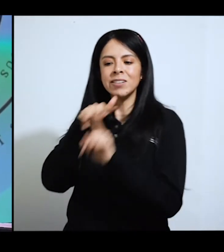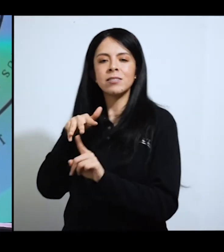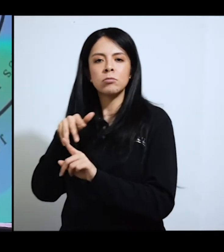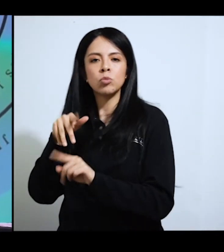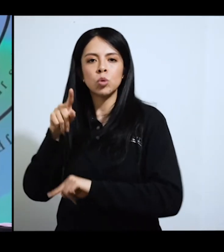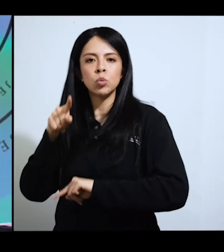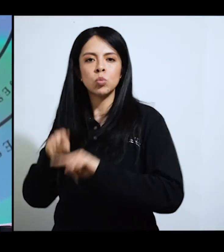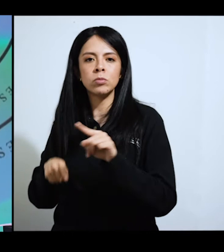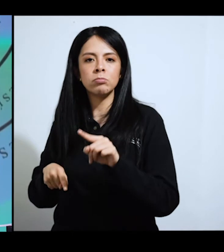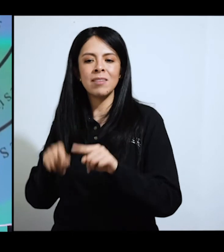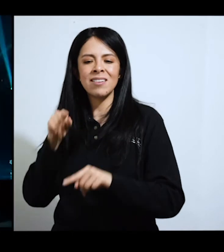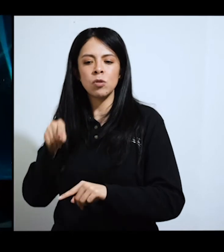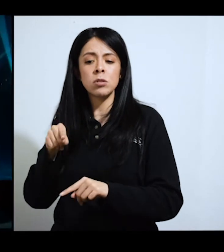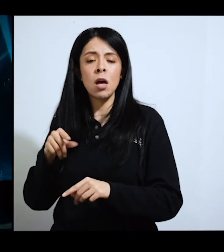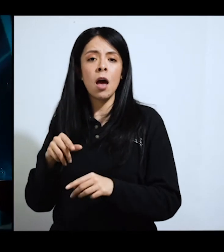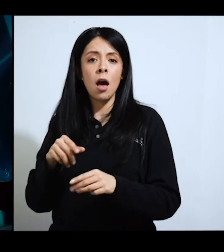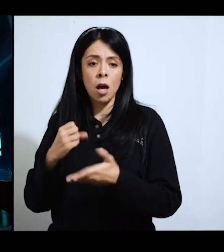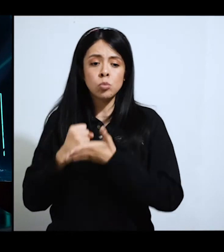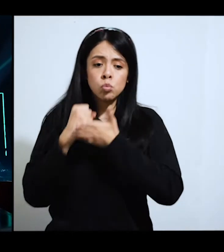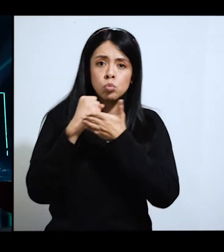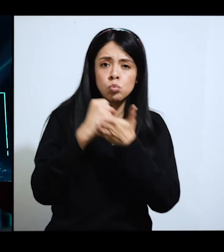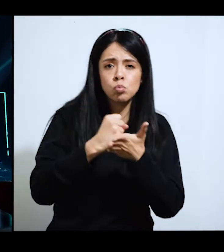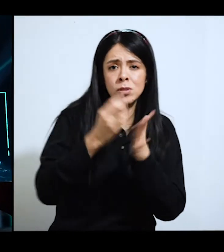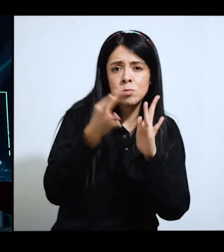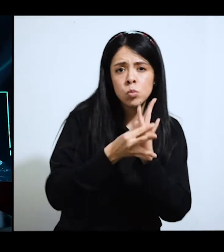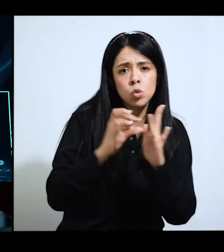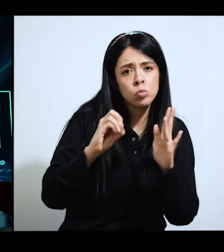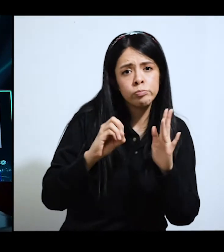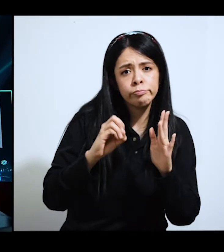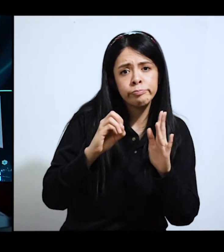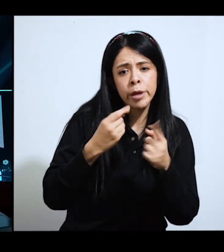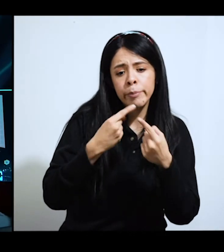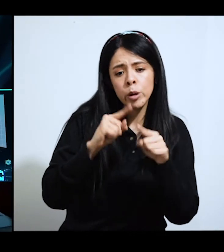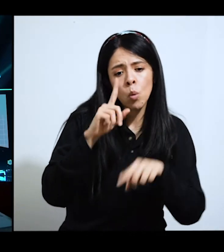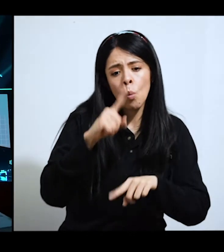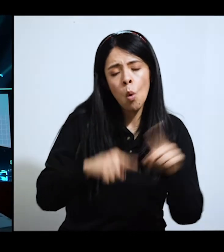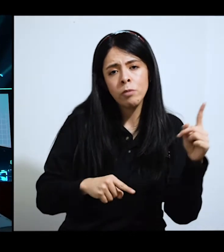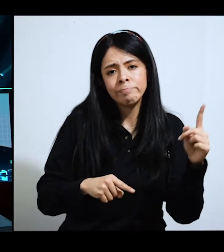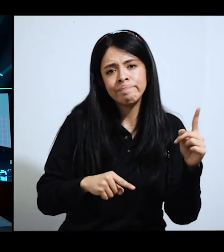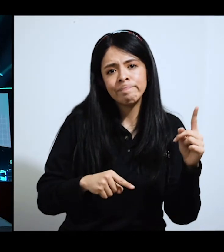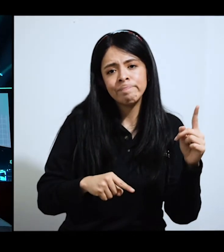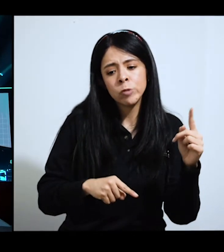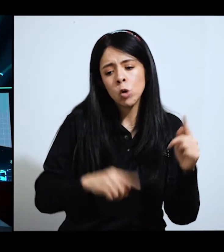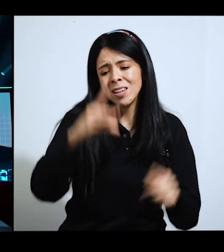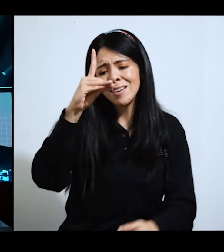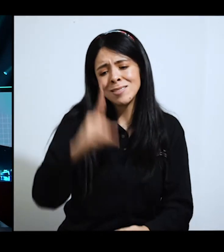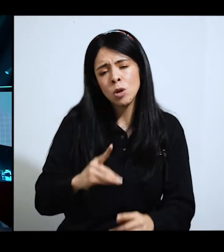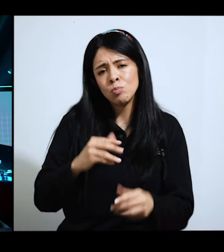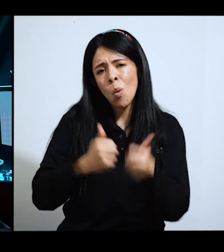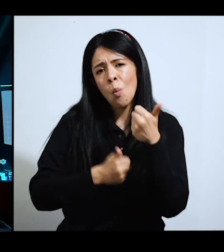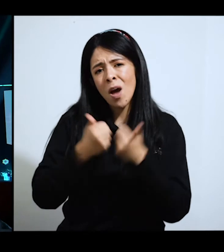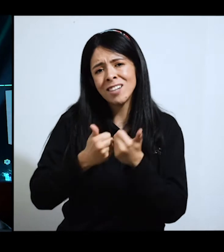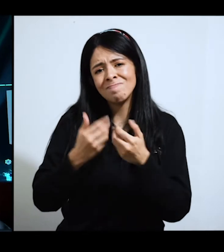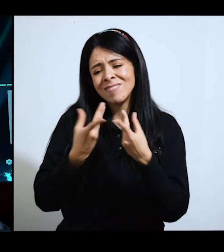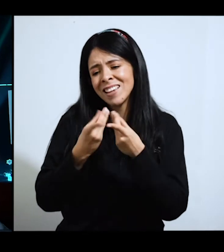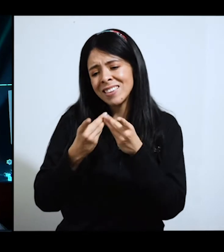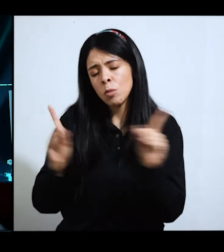a su marido, pero no pudo. Hasta que finalmente tuvo que tomar la decisión de